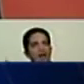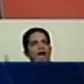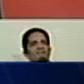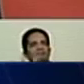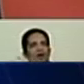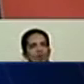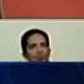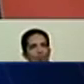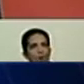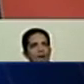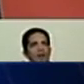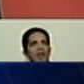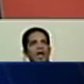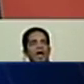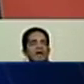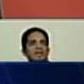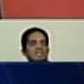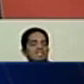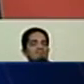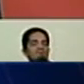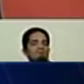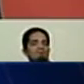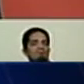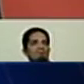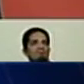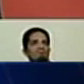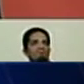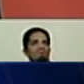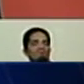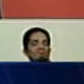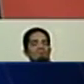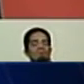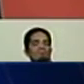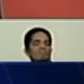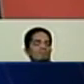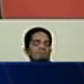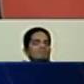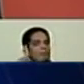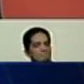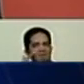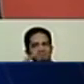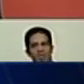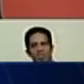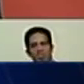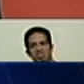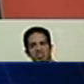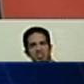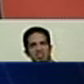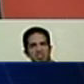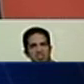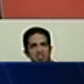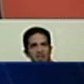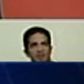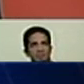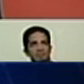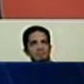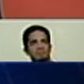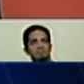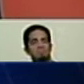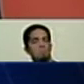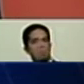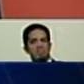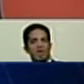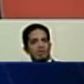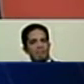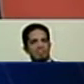para, a través de maniobras que se volaron toda la institucionalidad de esta organización regional, bueno, pudieron con